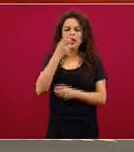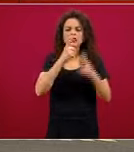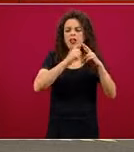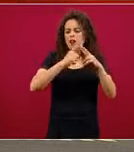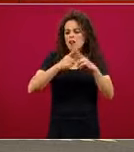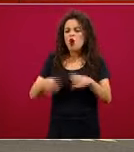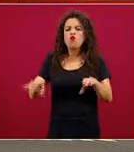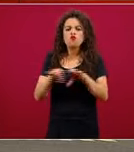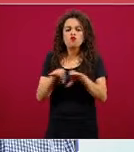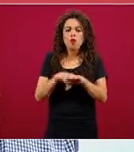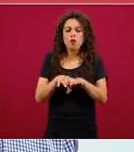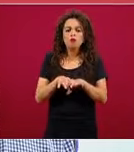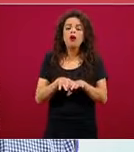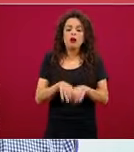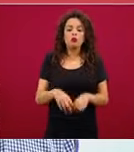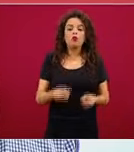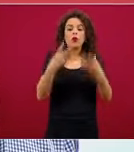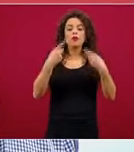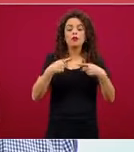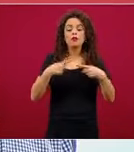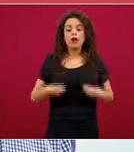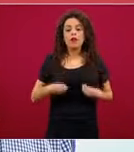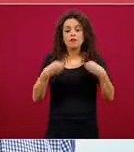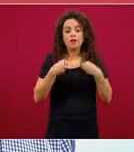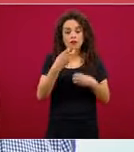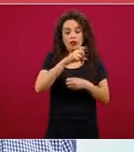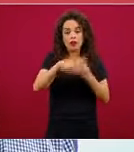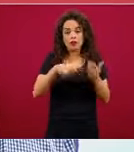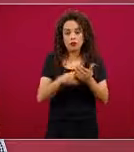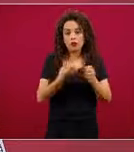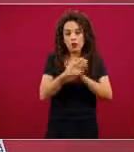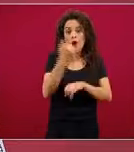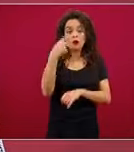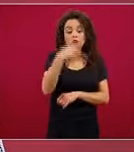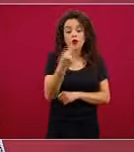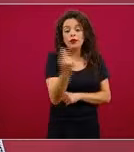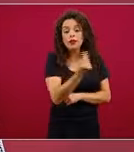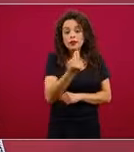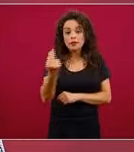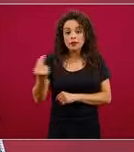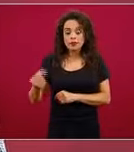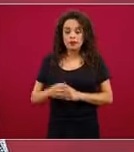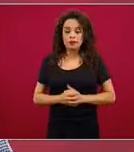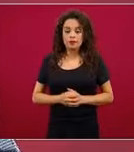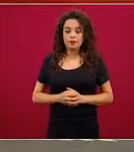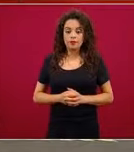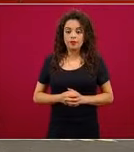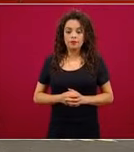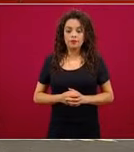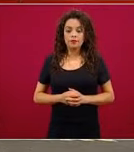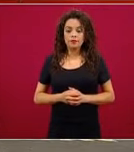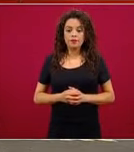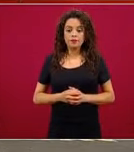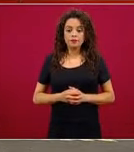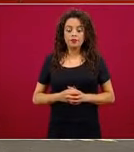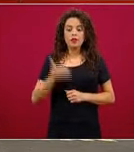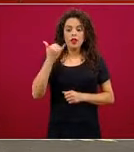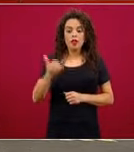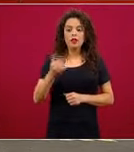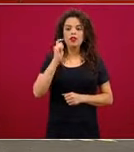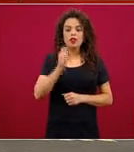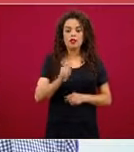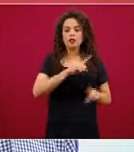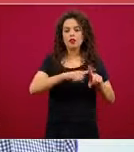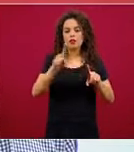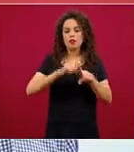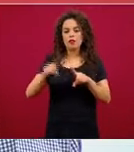en base a su población, a sus necesidades y en un momento determinado a diferentes